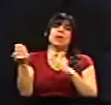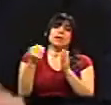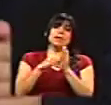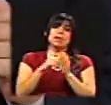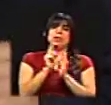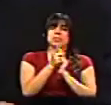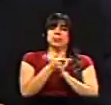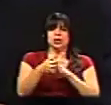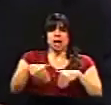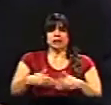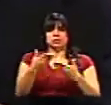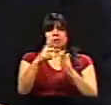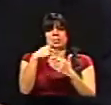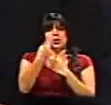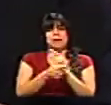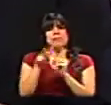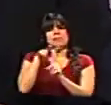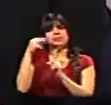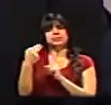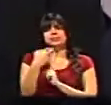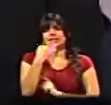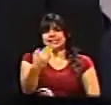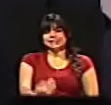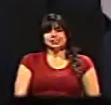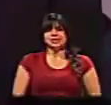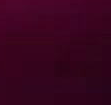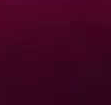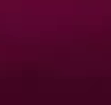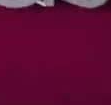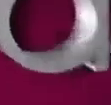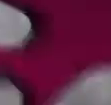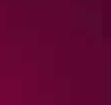unos minutos aquí en su programa Puntos de Vista. Gracias.